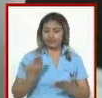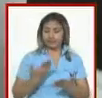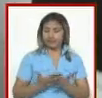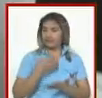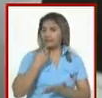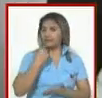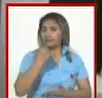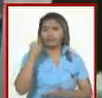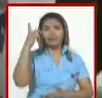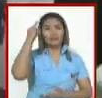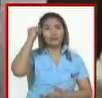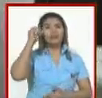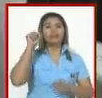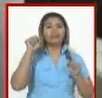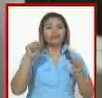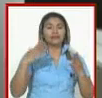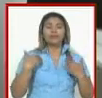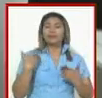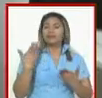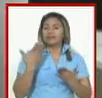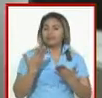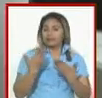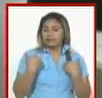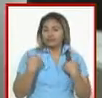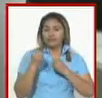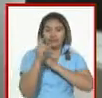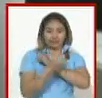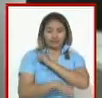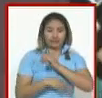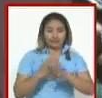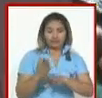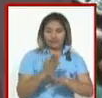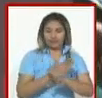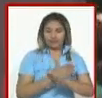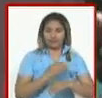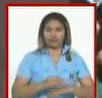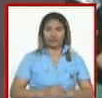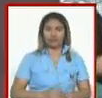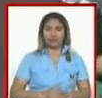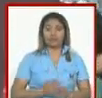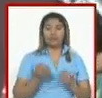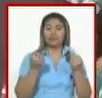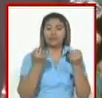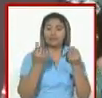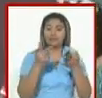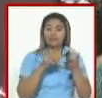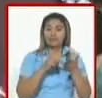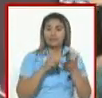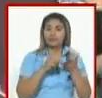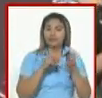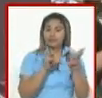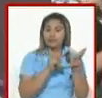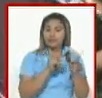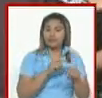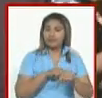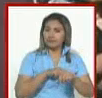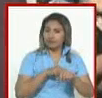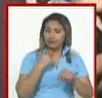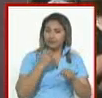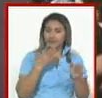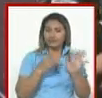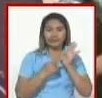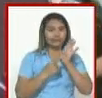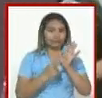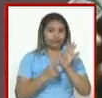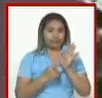oposición quienes afirman que el gobierno podría hasta tener una sentencia anticipada hay que hacer un conteo de los plazos creo que esa declaración pone en